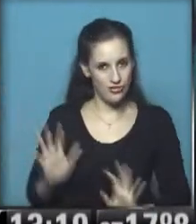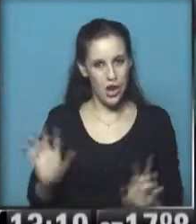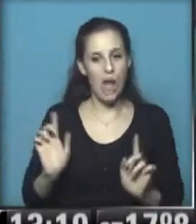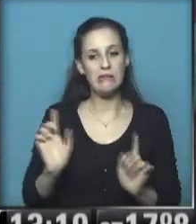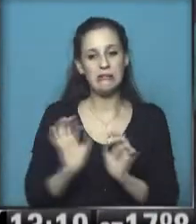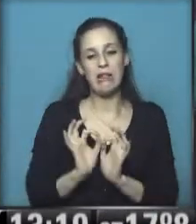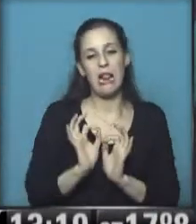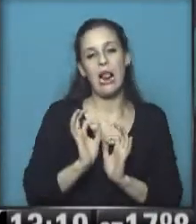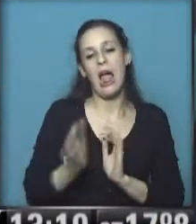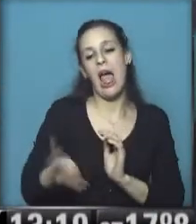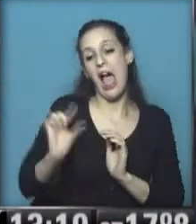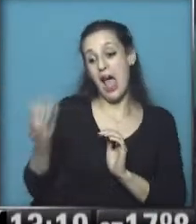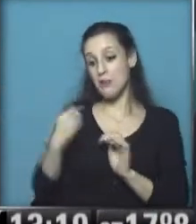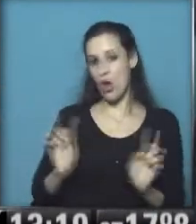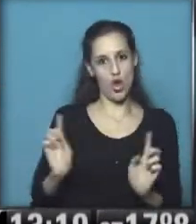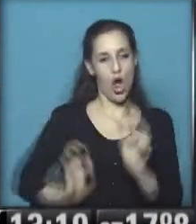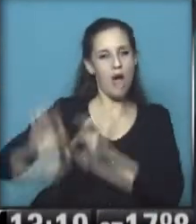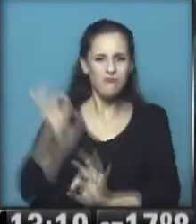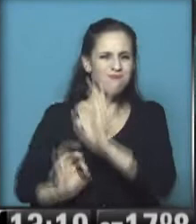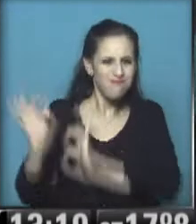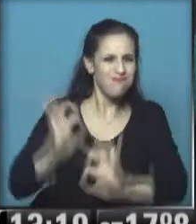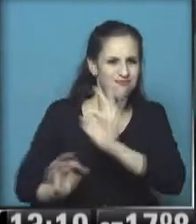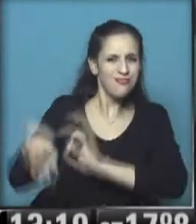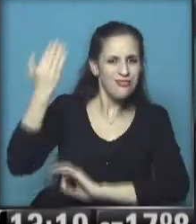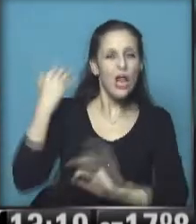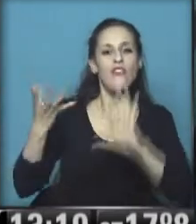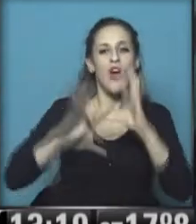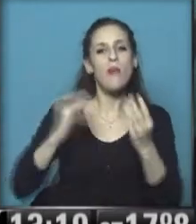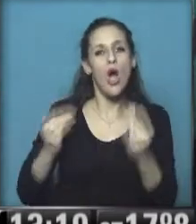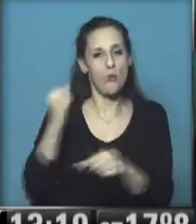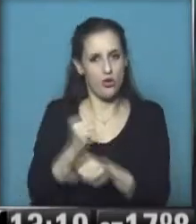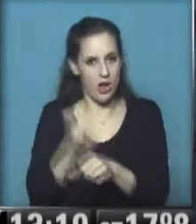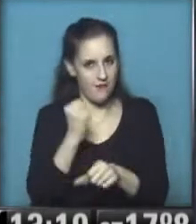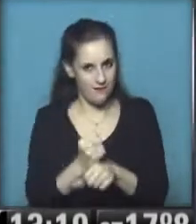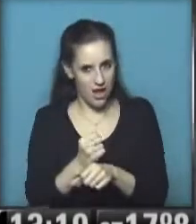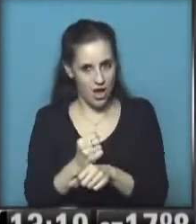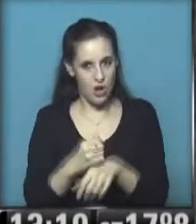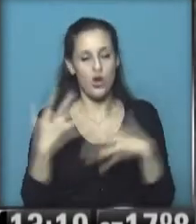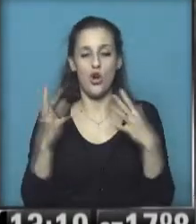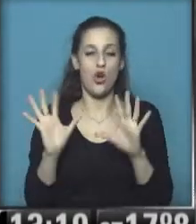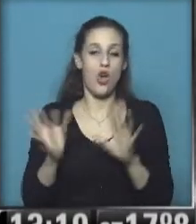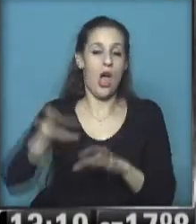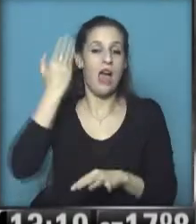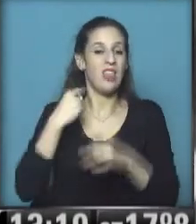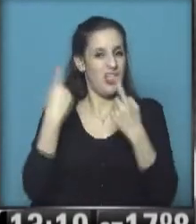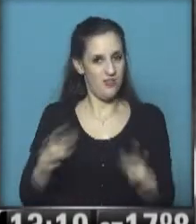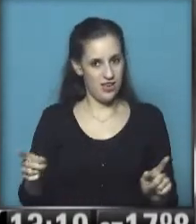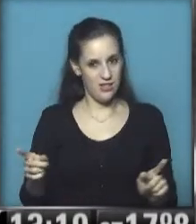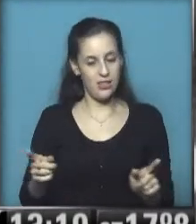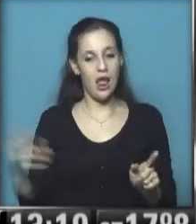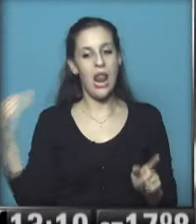de aquellos tiempos, cómo se hacían y cómo se las arreglaron para hacer ese clásico, ¿no? O sea, el libro salió